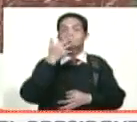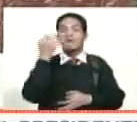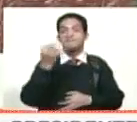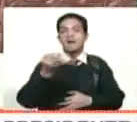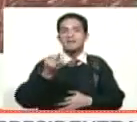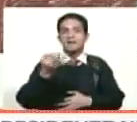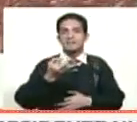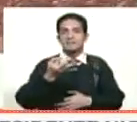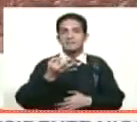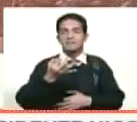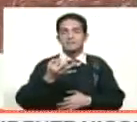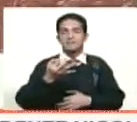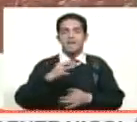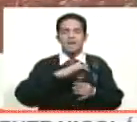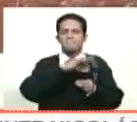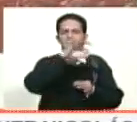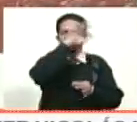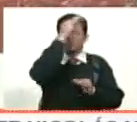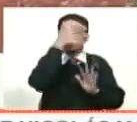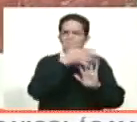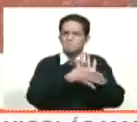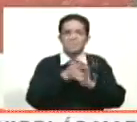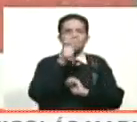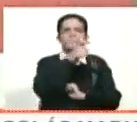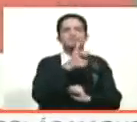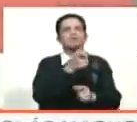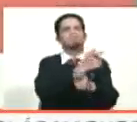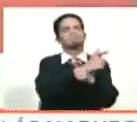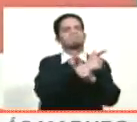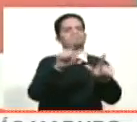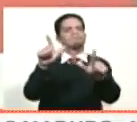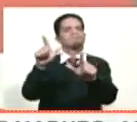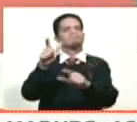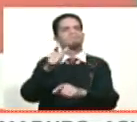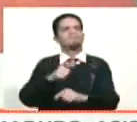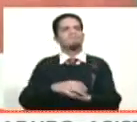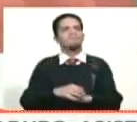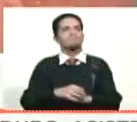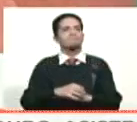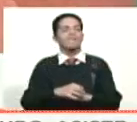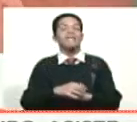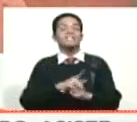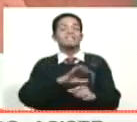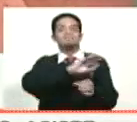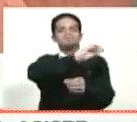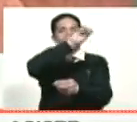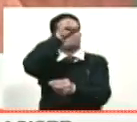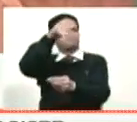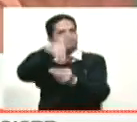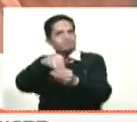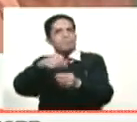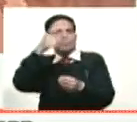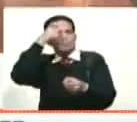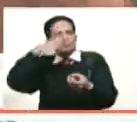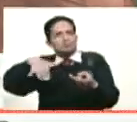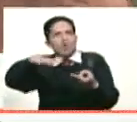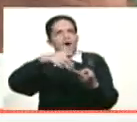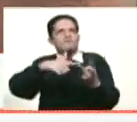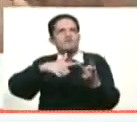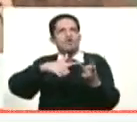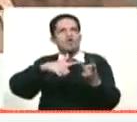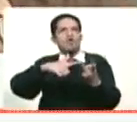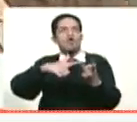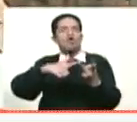el espíritu genuino de los libertadores para hacerse pueblo, para hacerse ejército, para hacerse